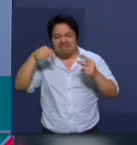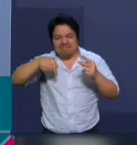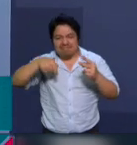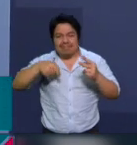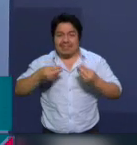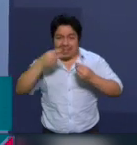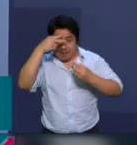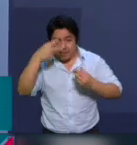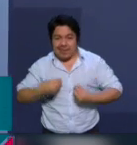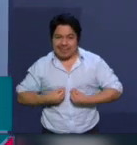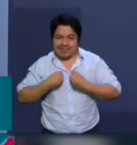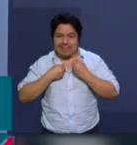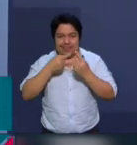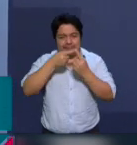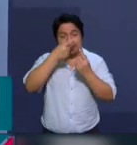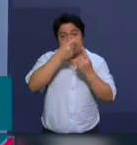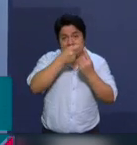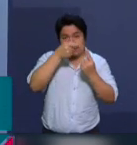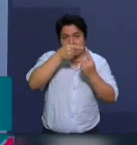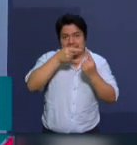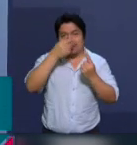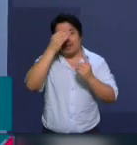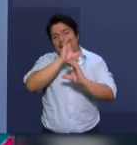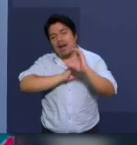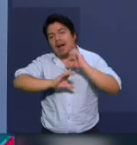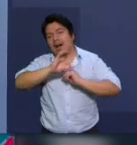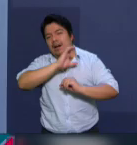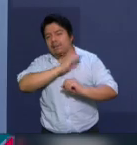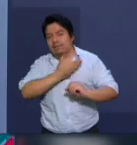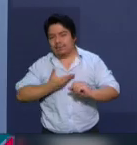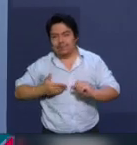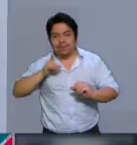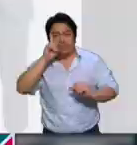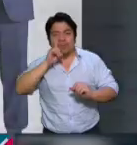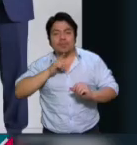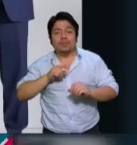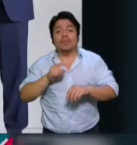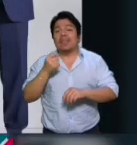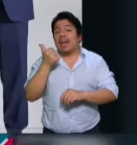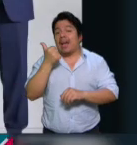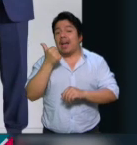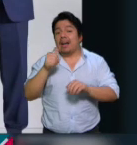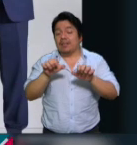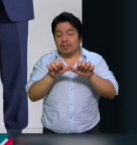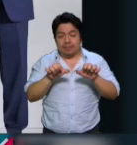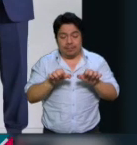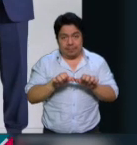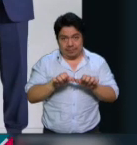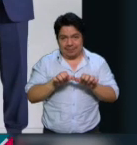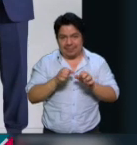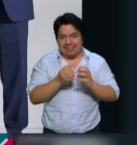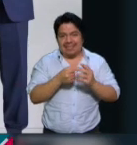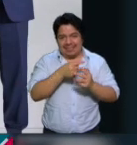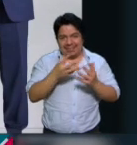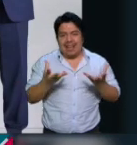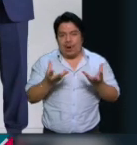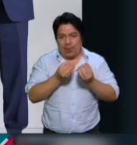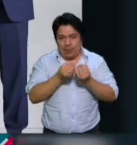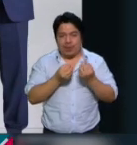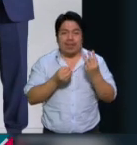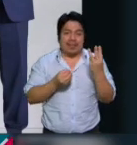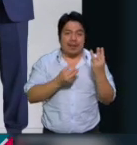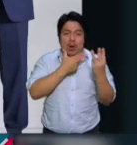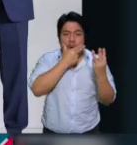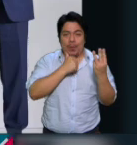vivimos la primera es de la presidenta electa Claudia shb tras anunciar a las primeras seis personas tres hombres y tres mujeres que conformarán